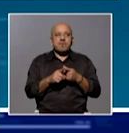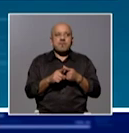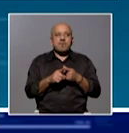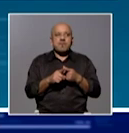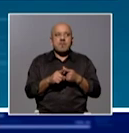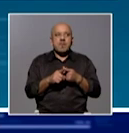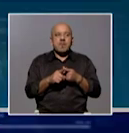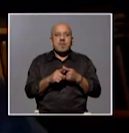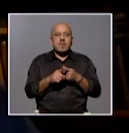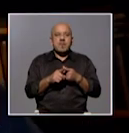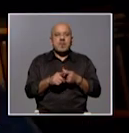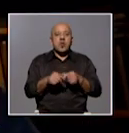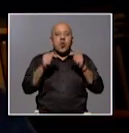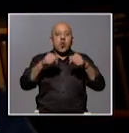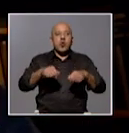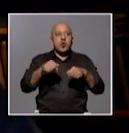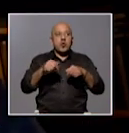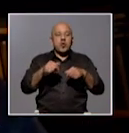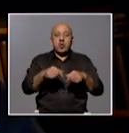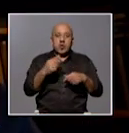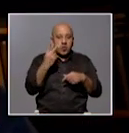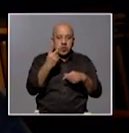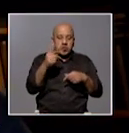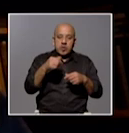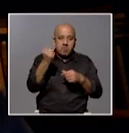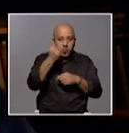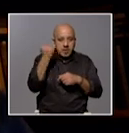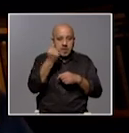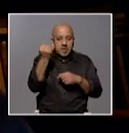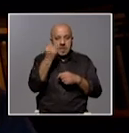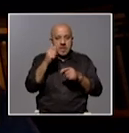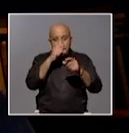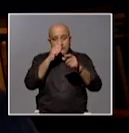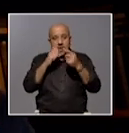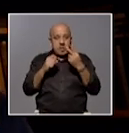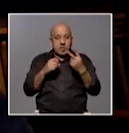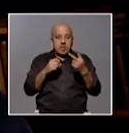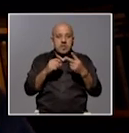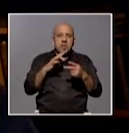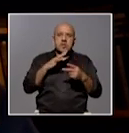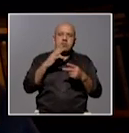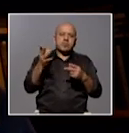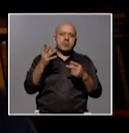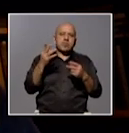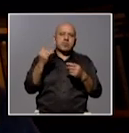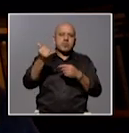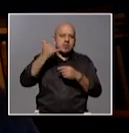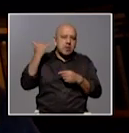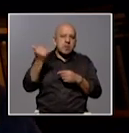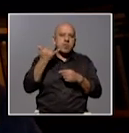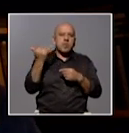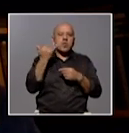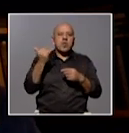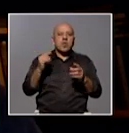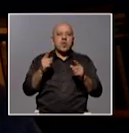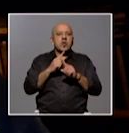sesiones las dos sesiones de hoy son extremadamente importantes hace mucho mucho tiempo que no tenemos